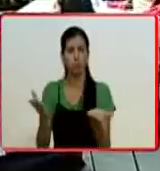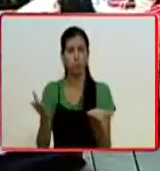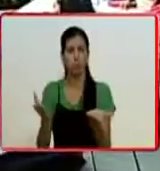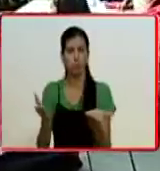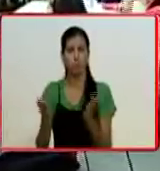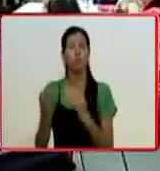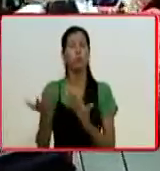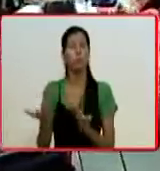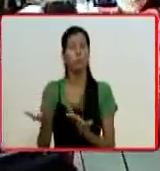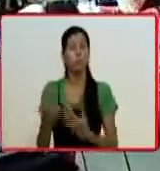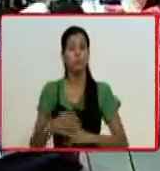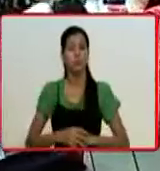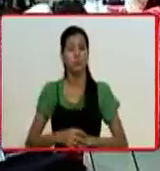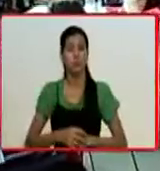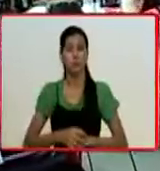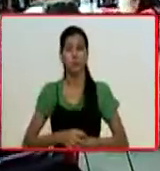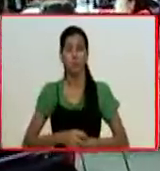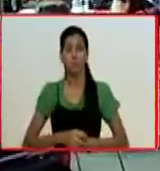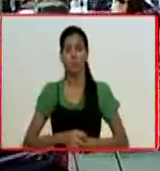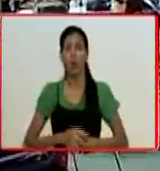la Constitución,